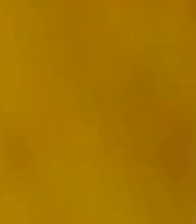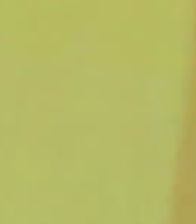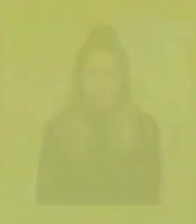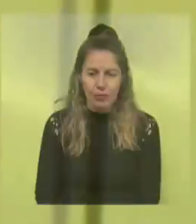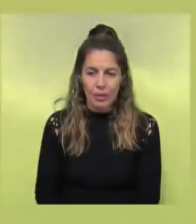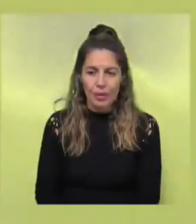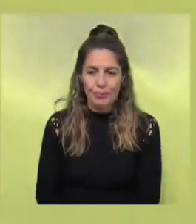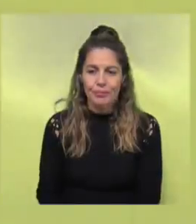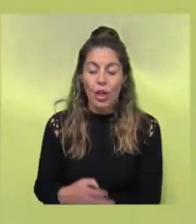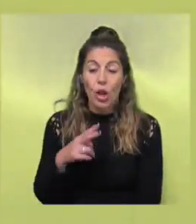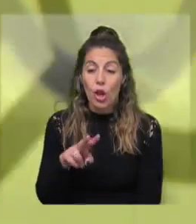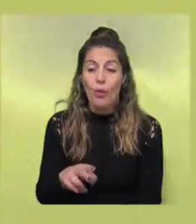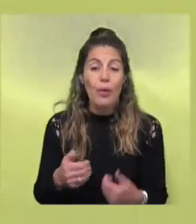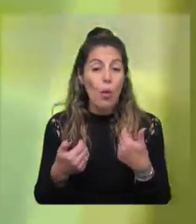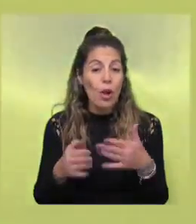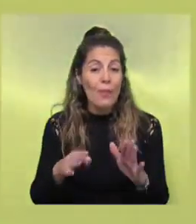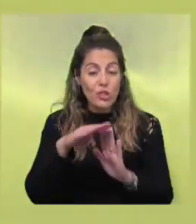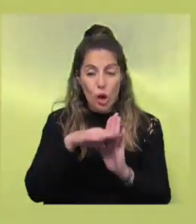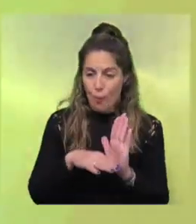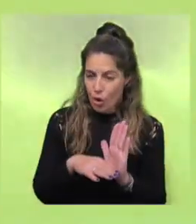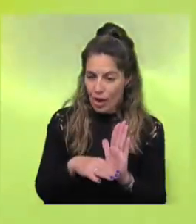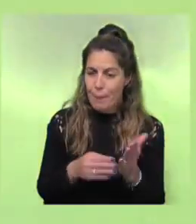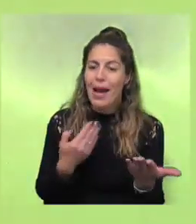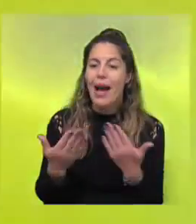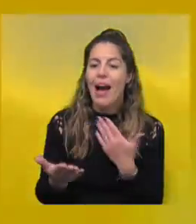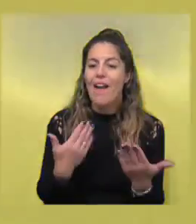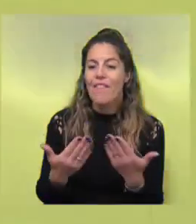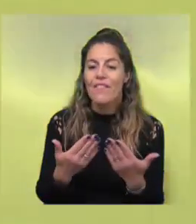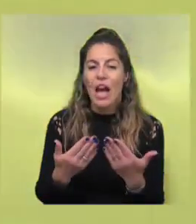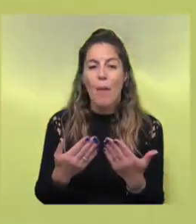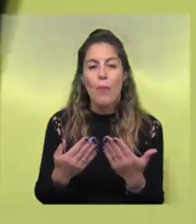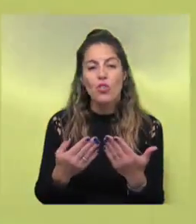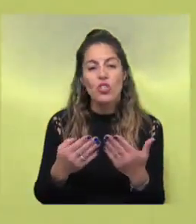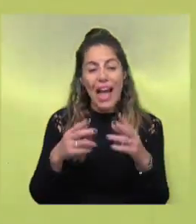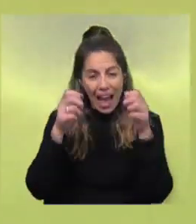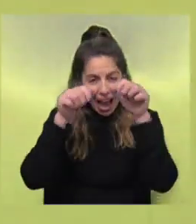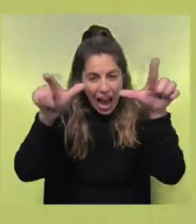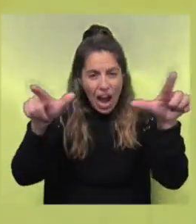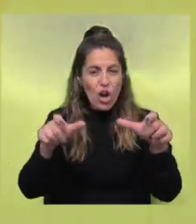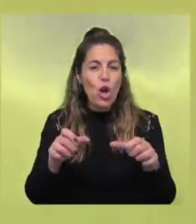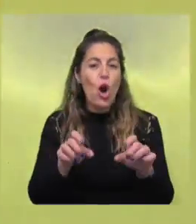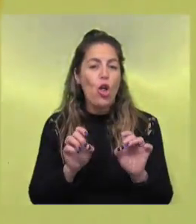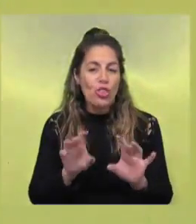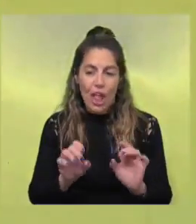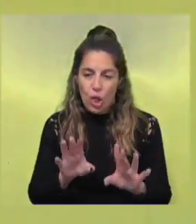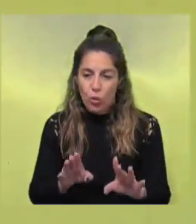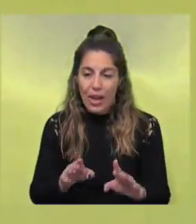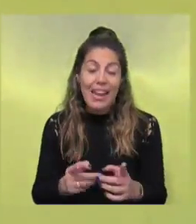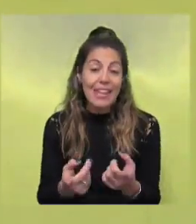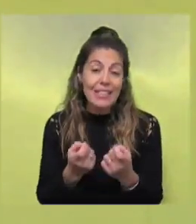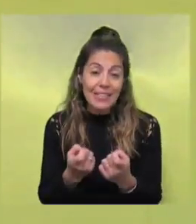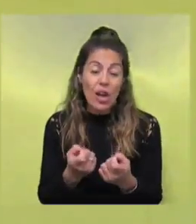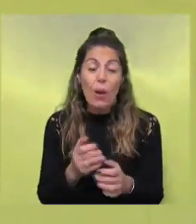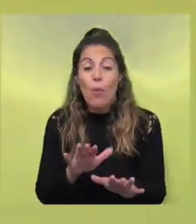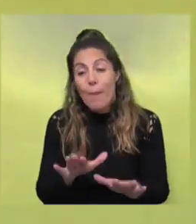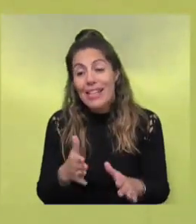Lo veíamos al arranque del programa, ¿no? Hablábamos de agroecología y de la necesidad, aunque pueda parecer a veces un